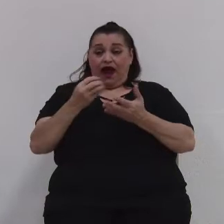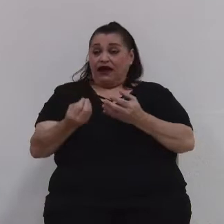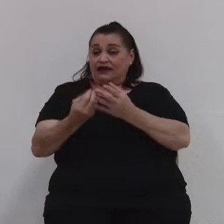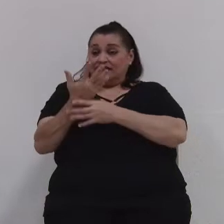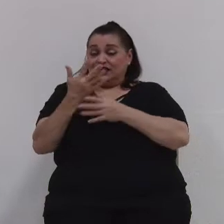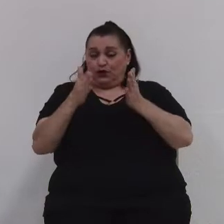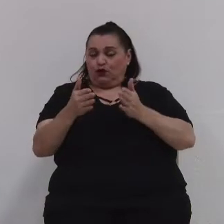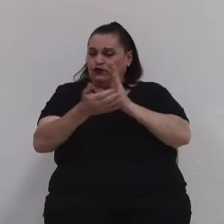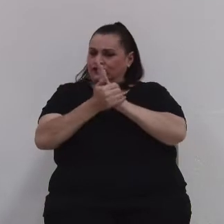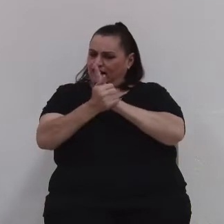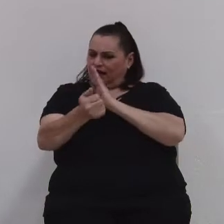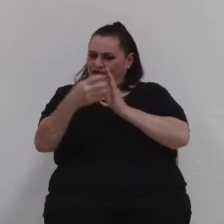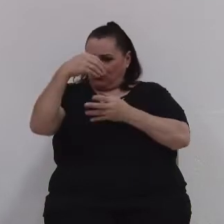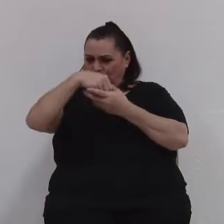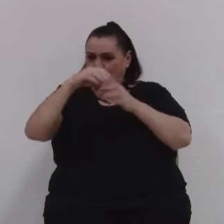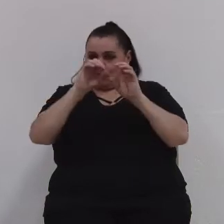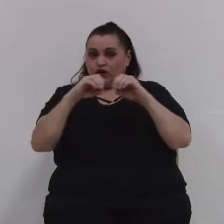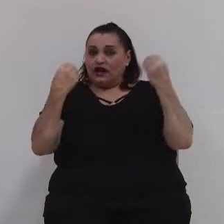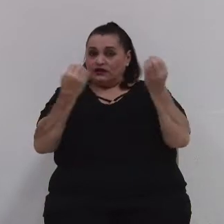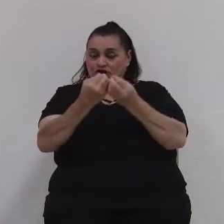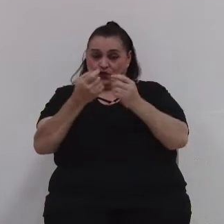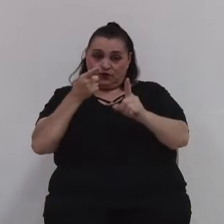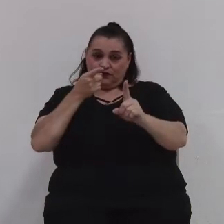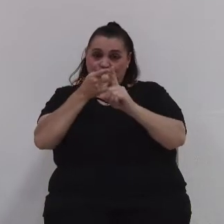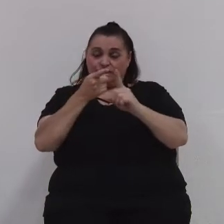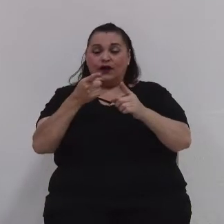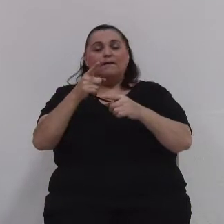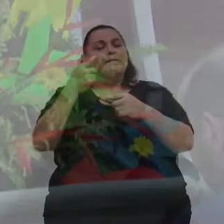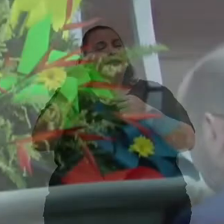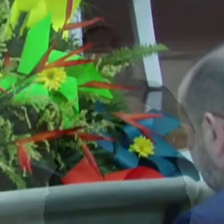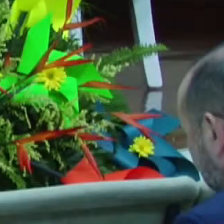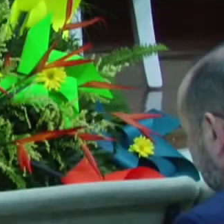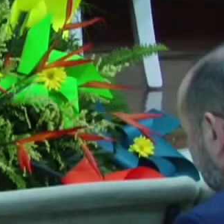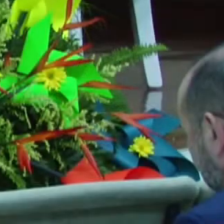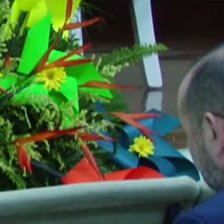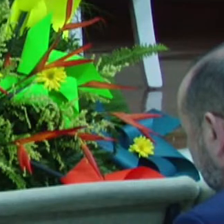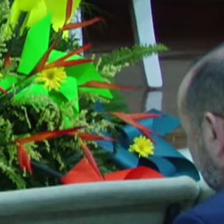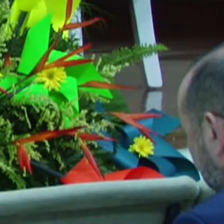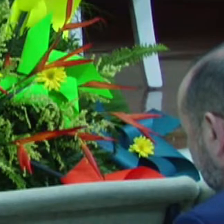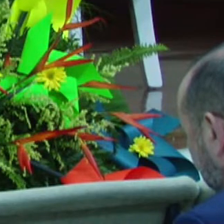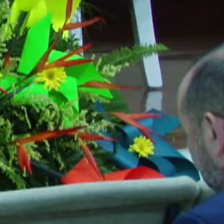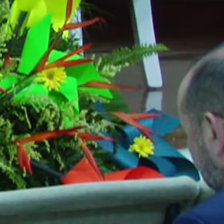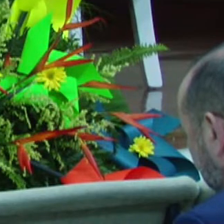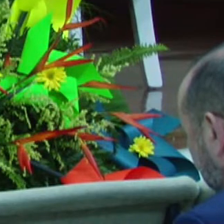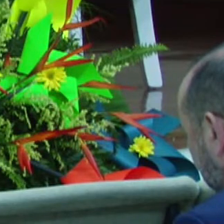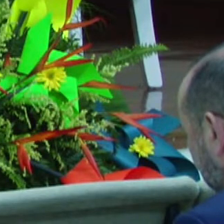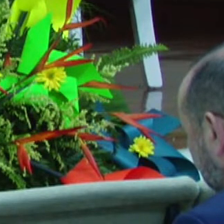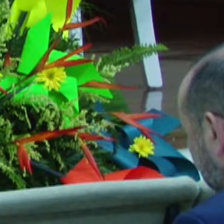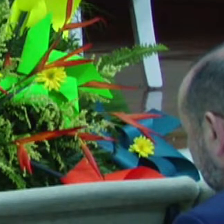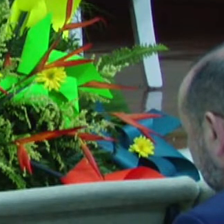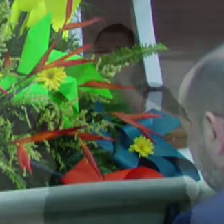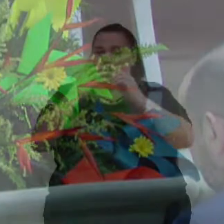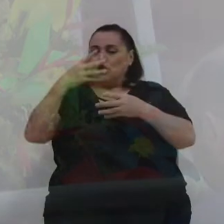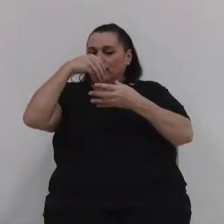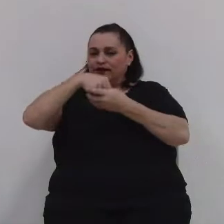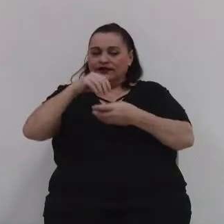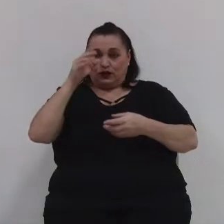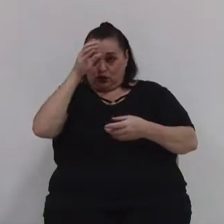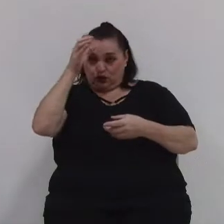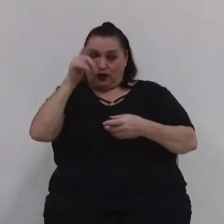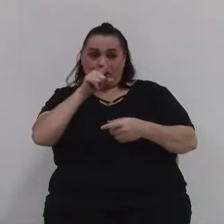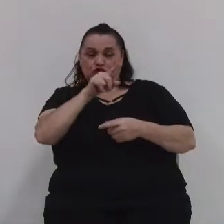activo talento dentro de nuestra organización para lo que es ir tejiendo un nuevo pensamiento, un diálogo intercultural. Queremos conocer su